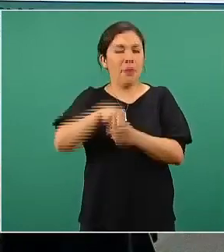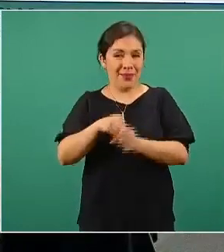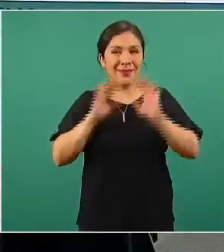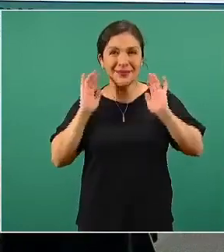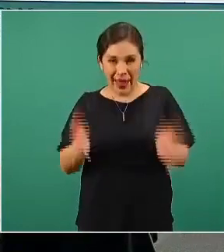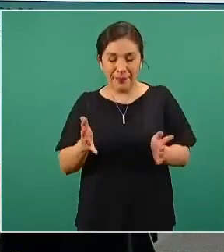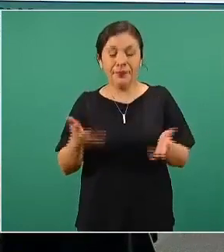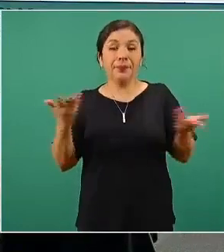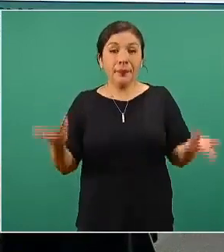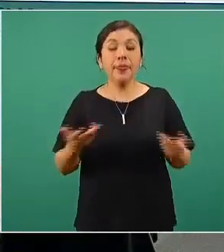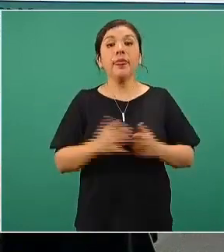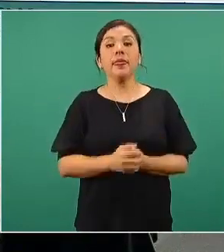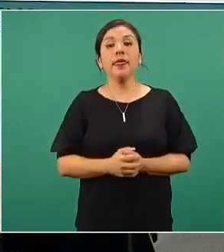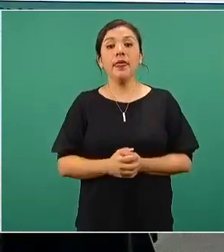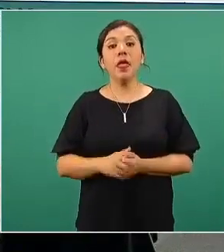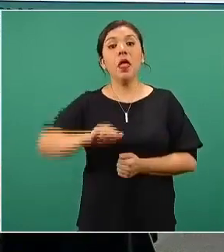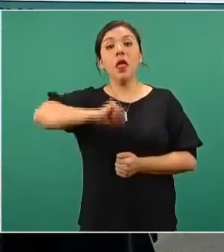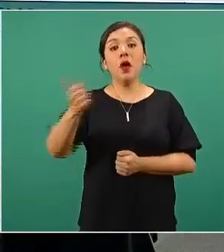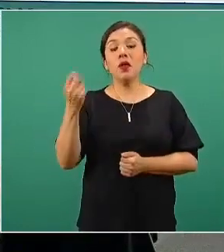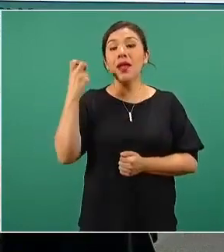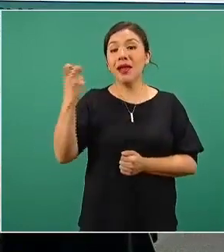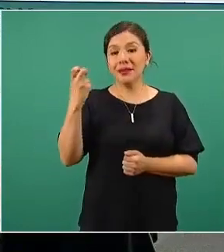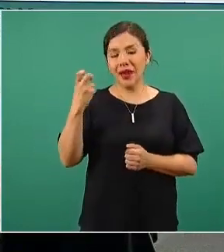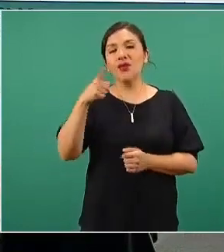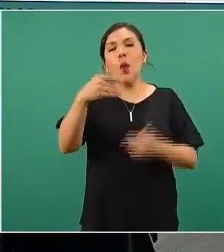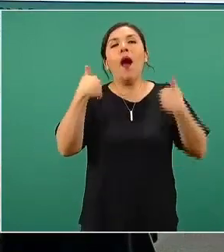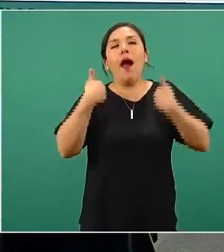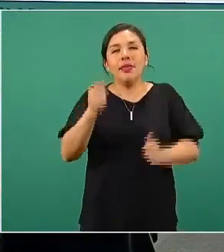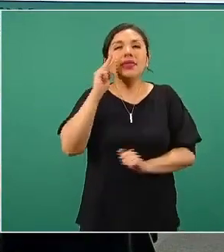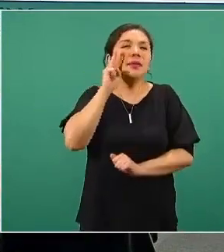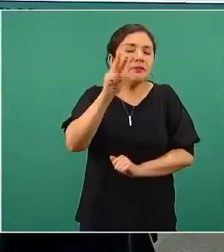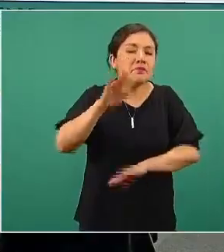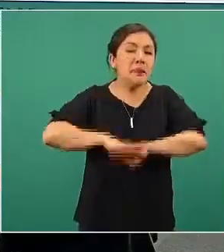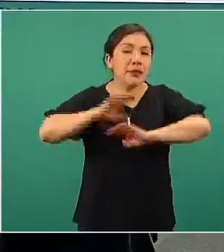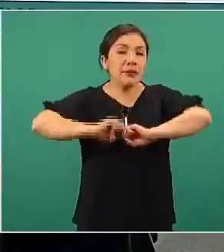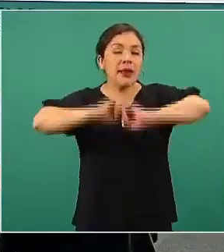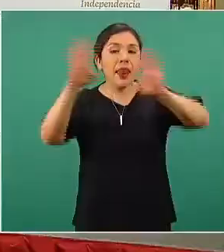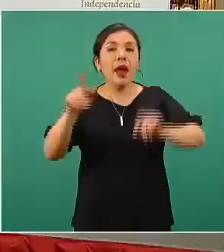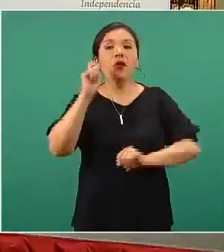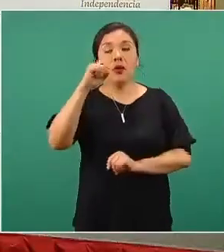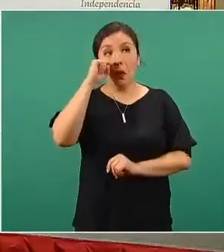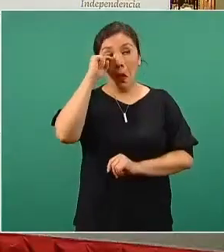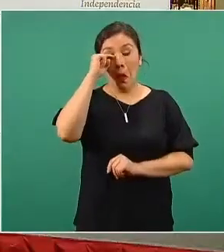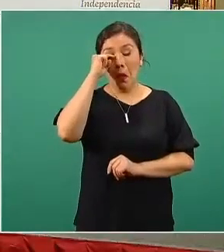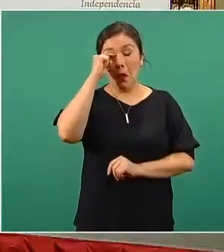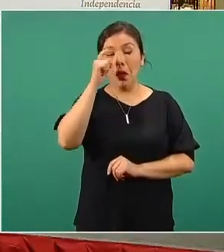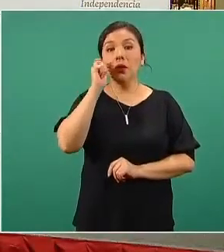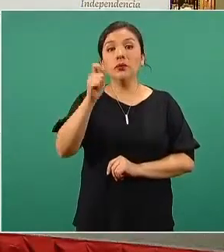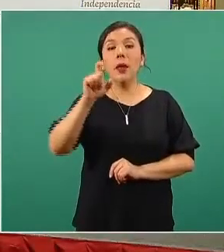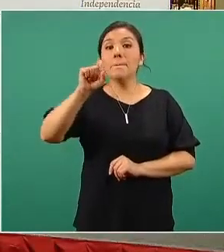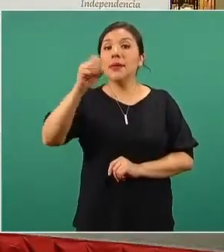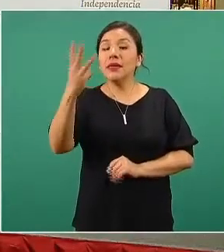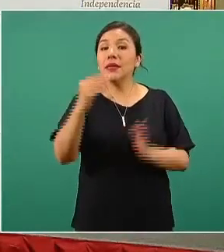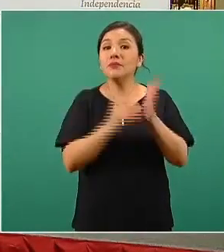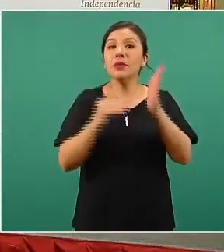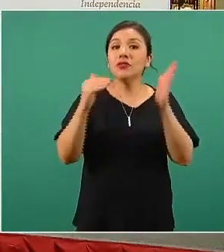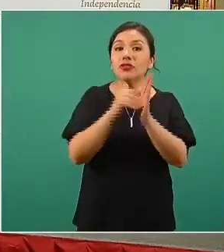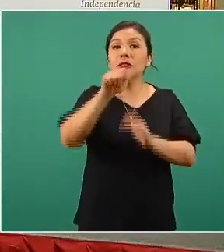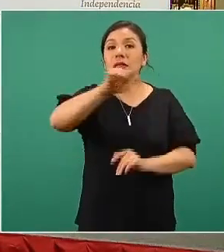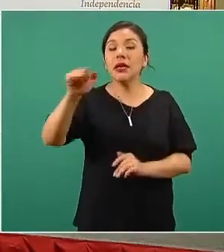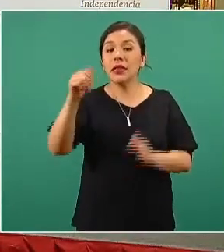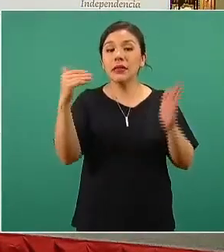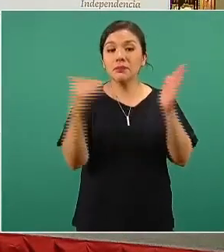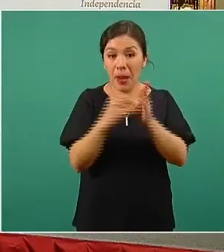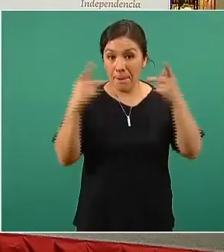completo. Y en esta forma gráfica lo que tenemos es de las